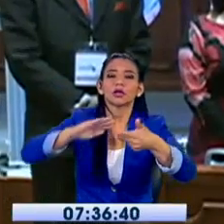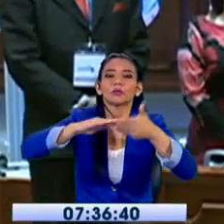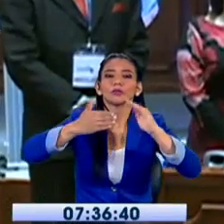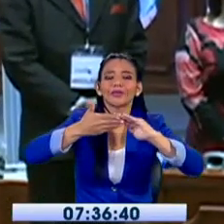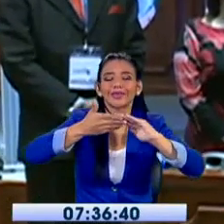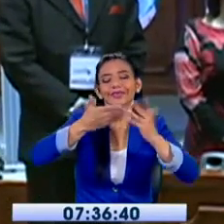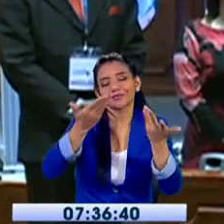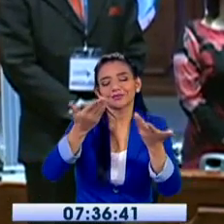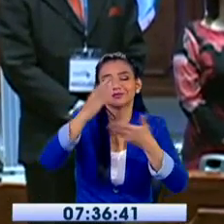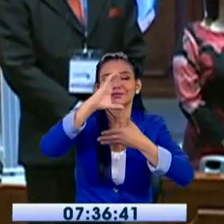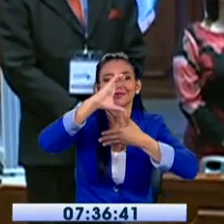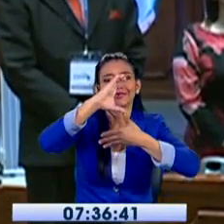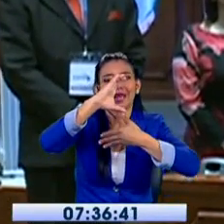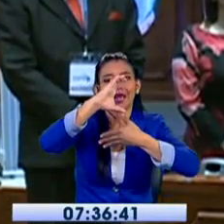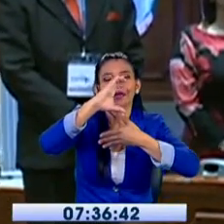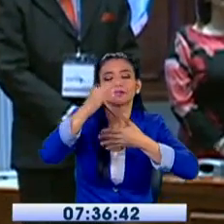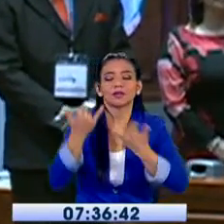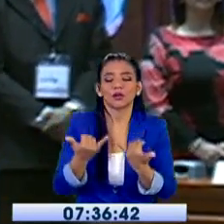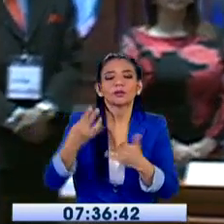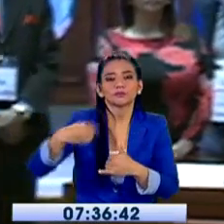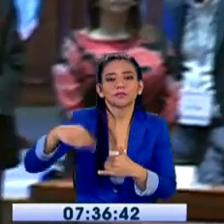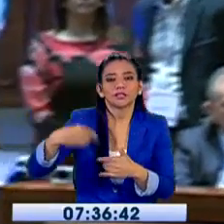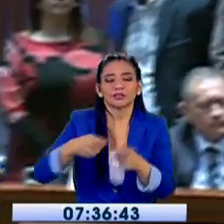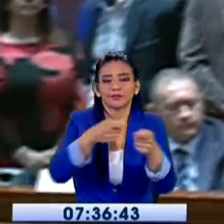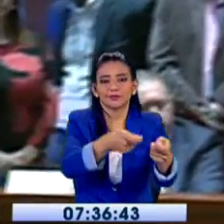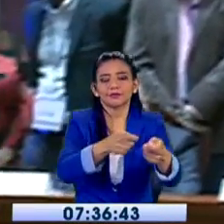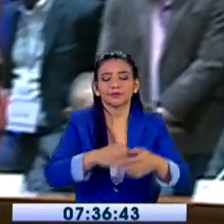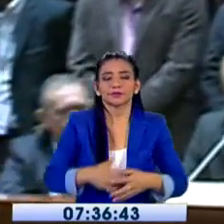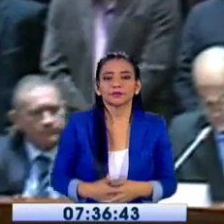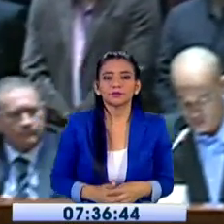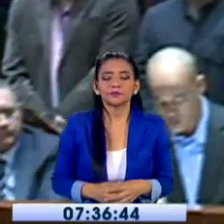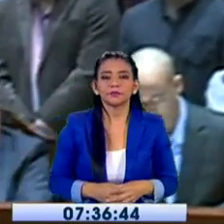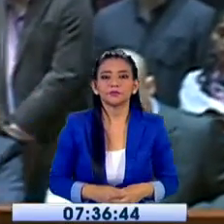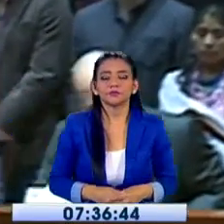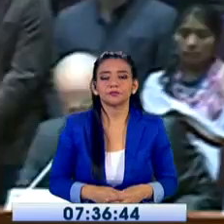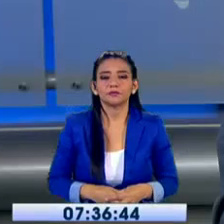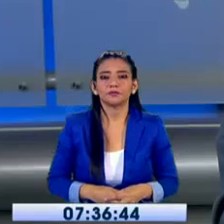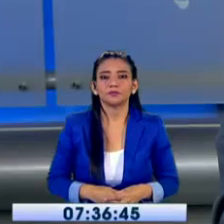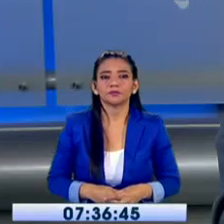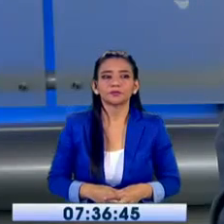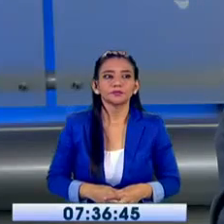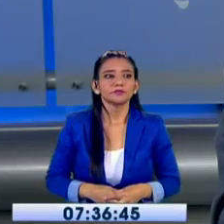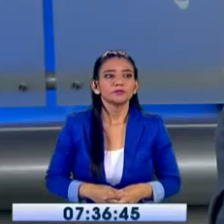CELAC este miércoles. En Quito informó Alison Corral.